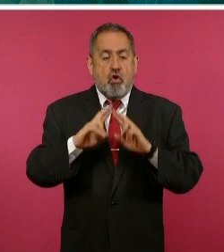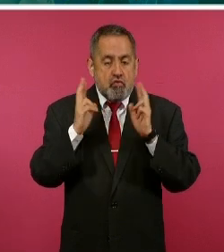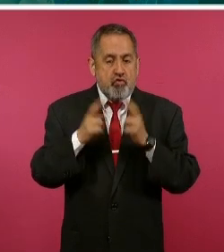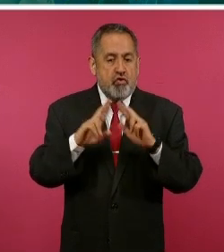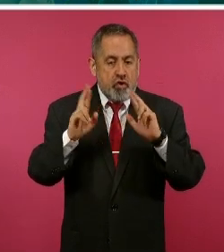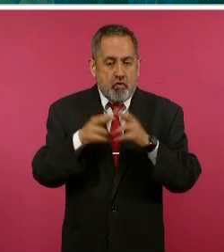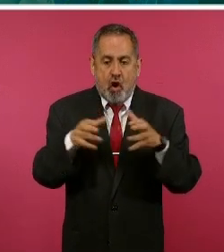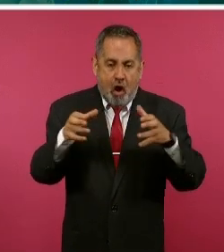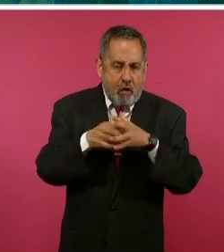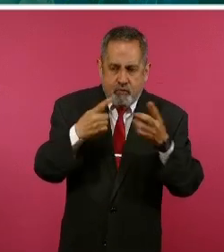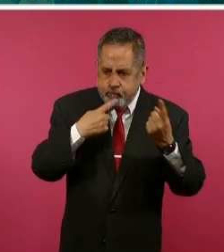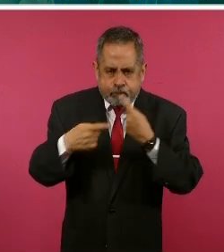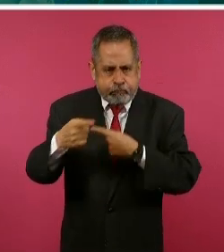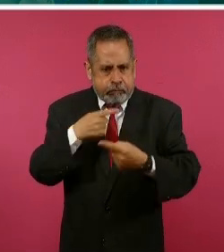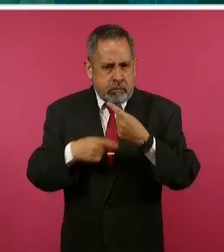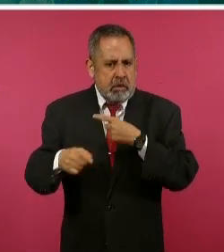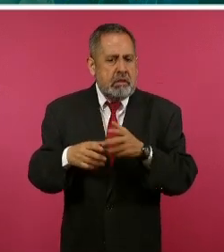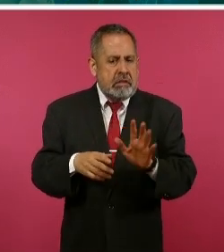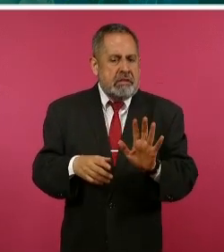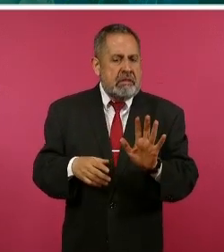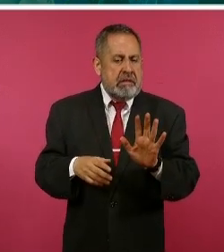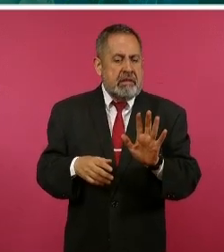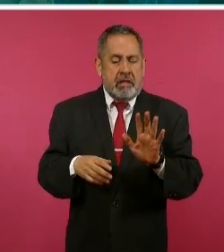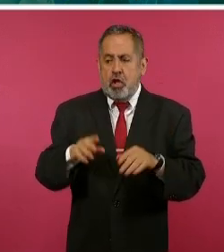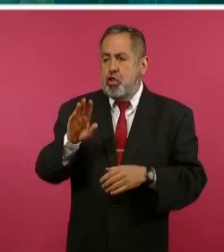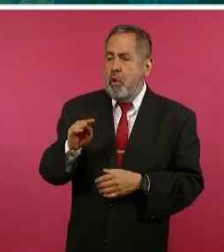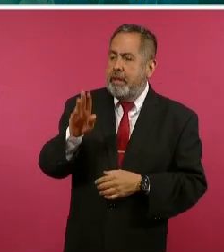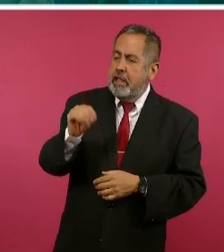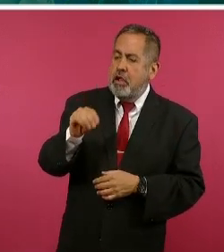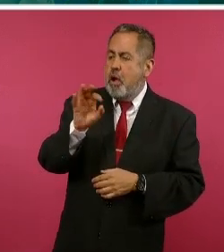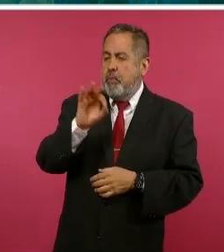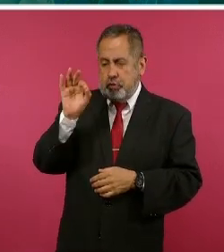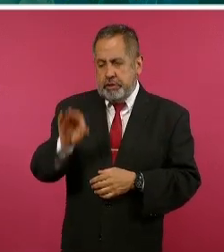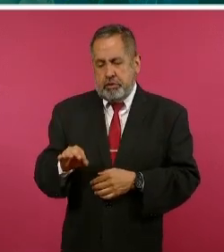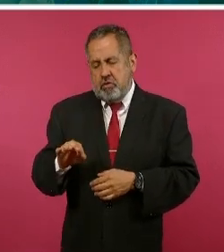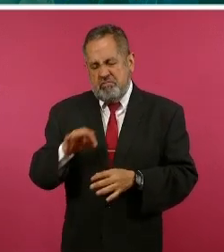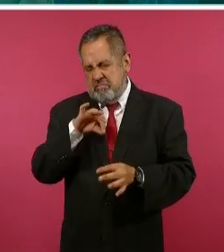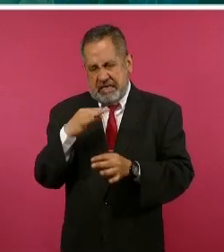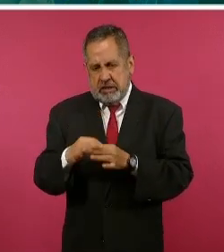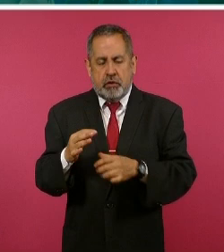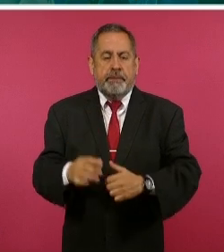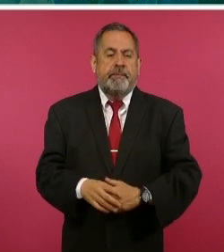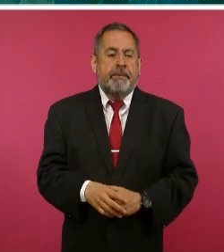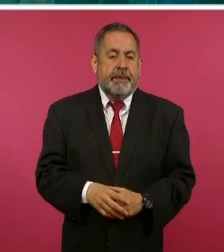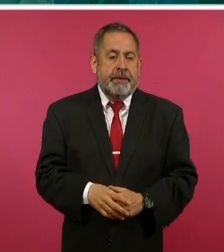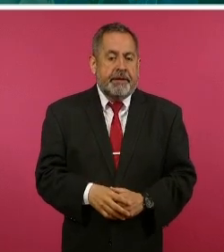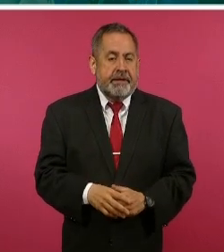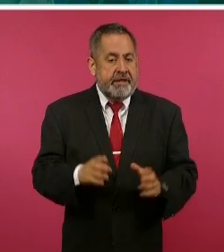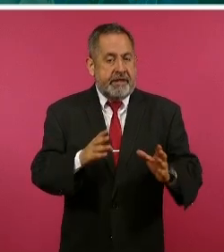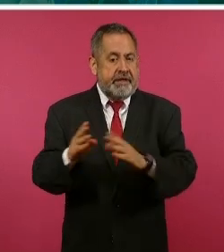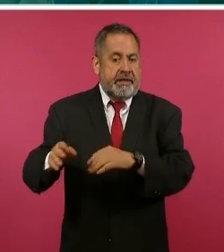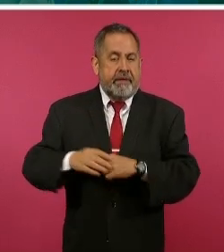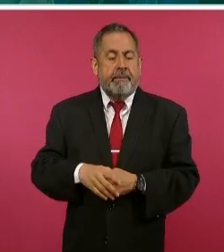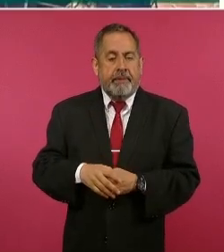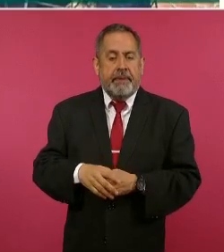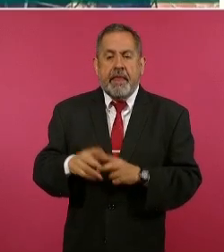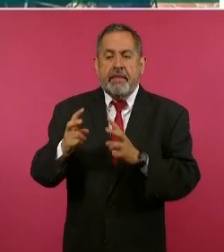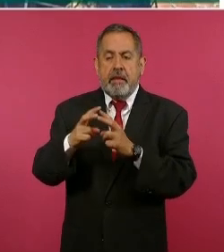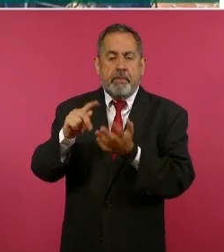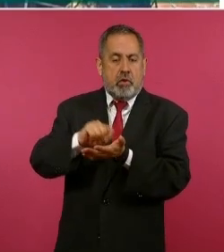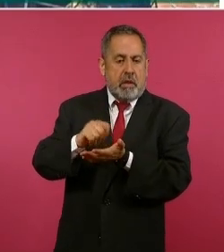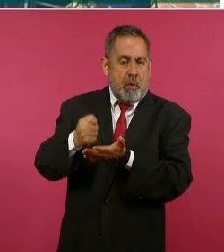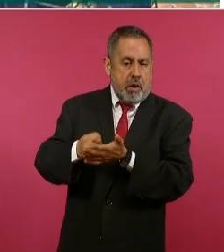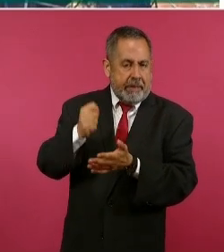1.224 asambleas que se han realizado, es decir, llevamos el 99% allá en Oaxaca. La siguiente es Tamaulipas,